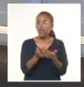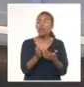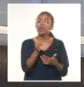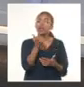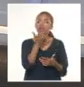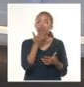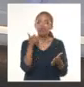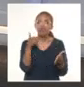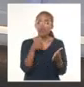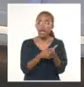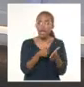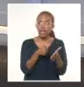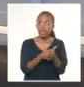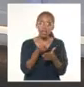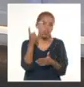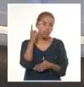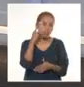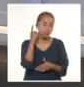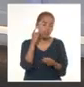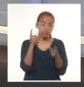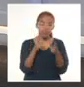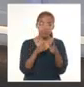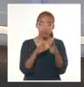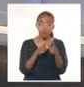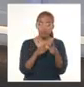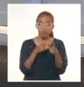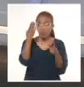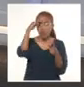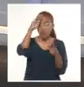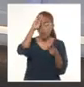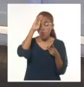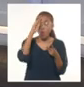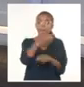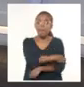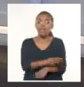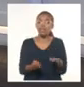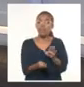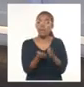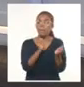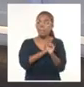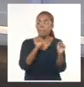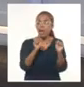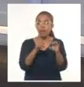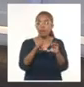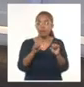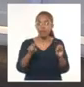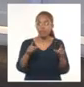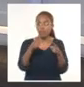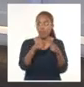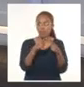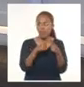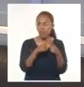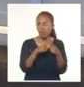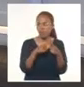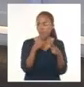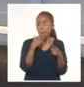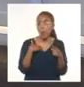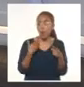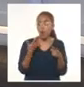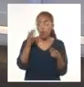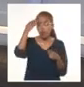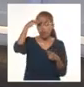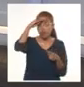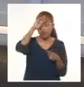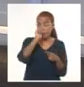dijeron. La segunda, que Cuba es un país patrocinador del terrorismo. Con el primer pretexto, Donald Trump en la